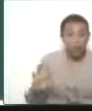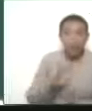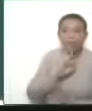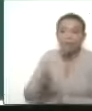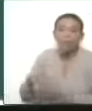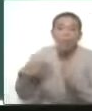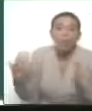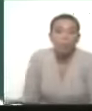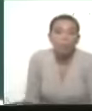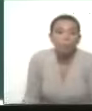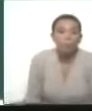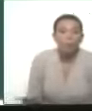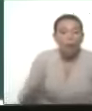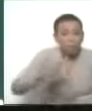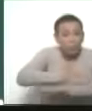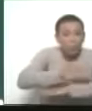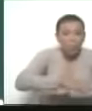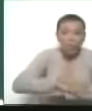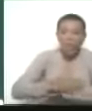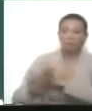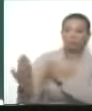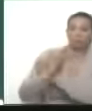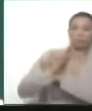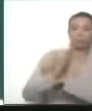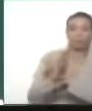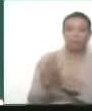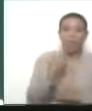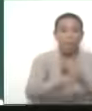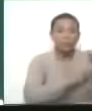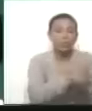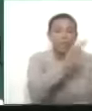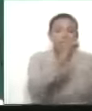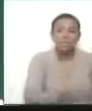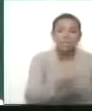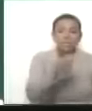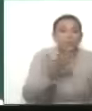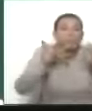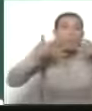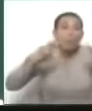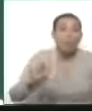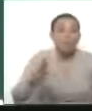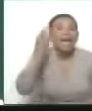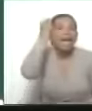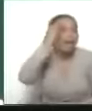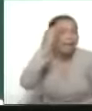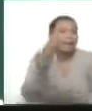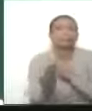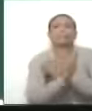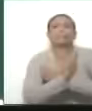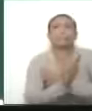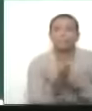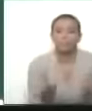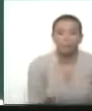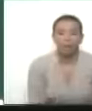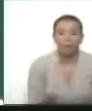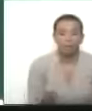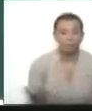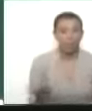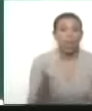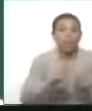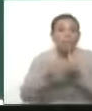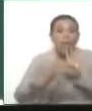responder la actuación temeraria ante la Corte Internacional para supuestamente creen ellos negarle